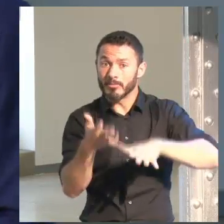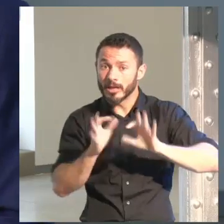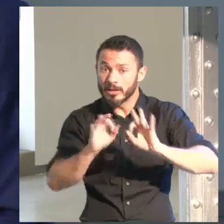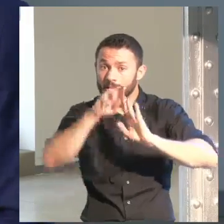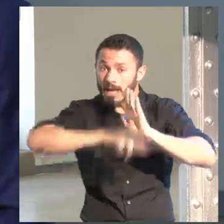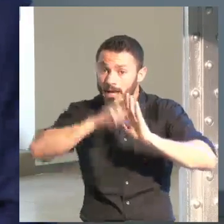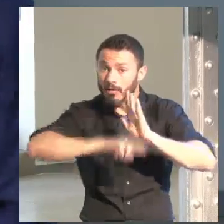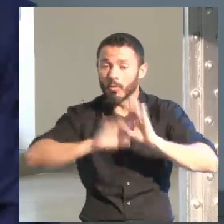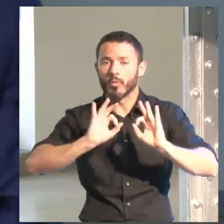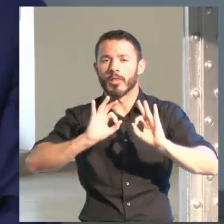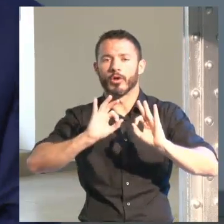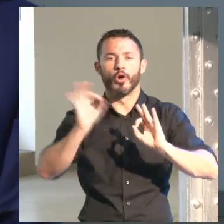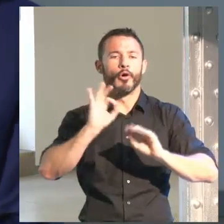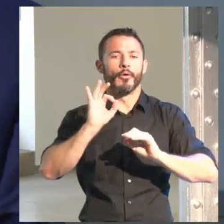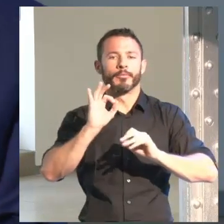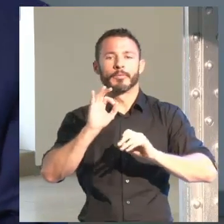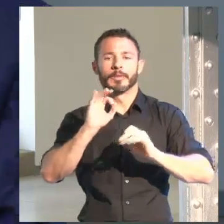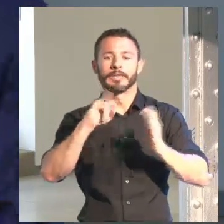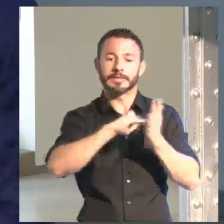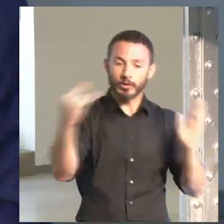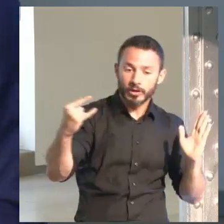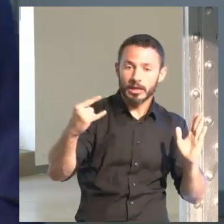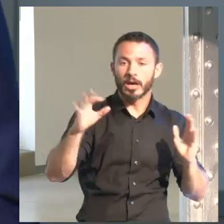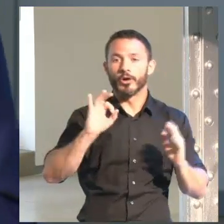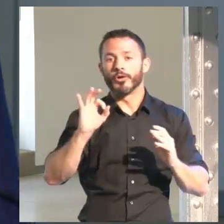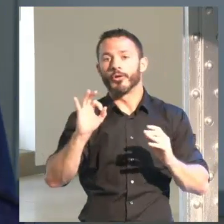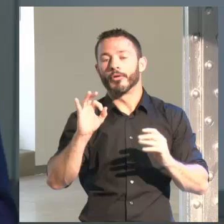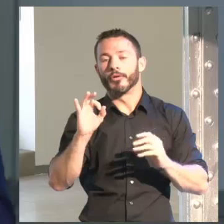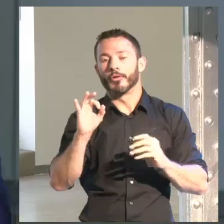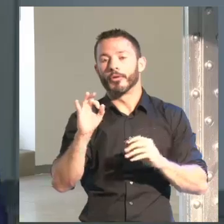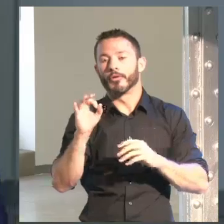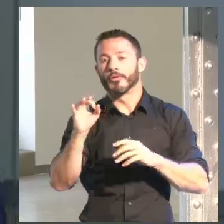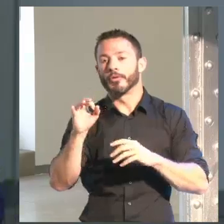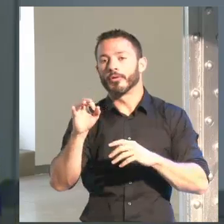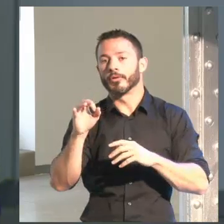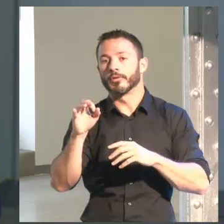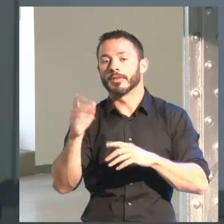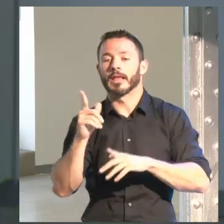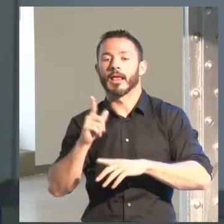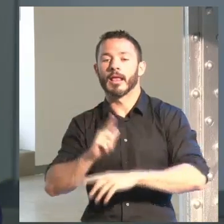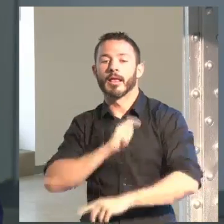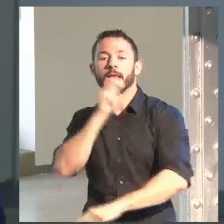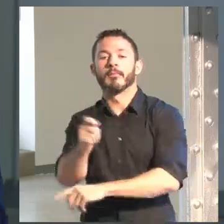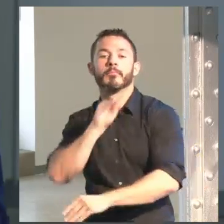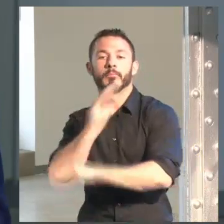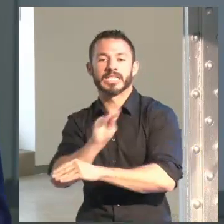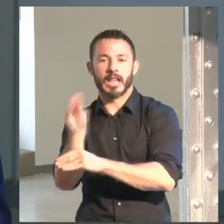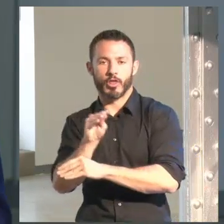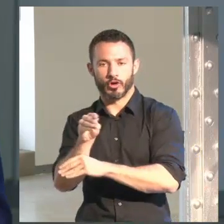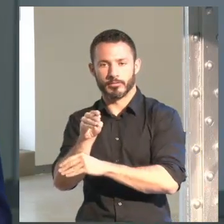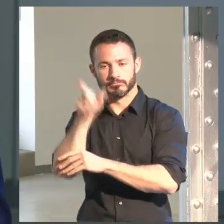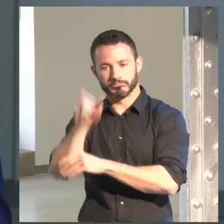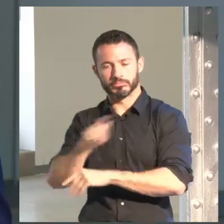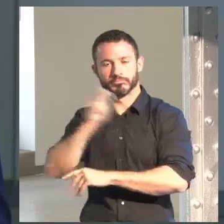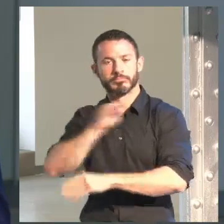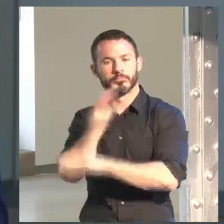su regulación, o bien en la tecnología, o bien en la condición del prestador. Y nosotros creemos